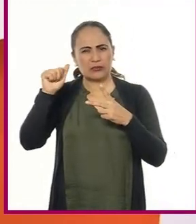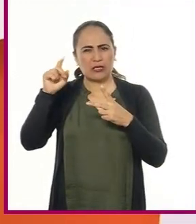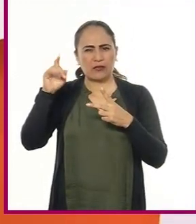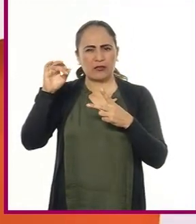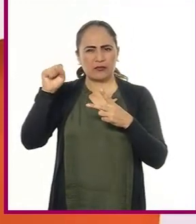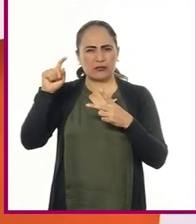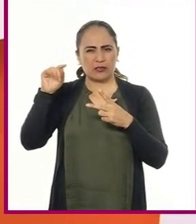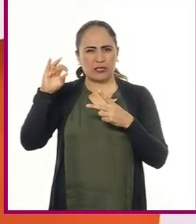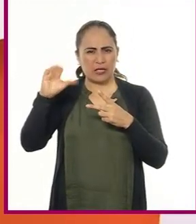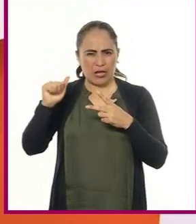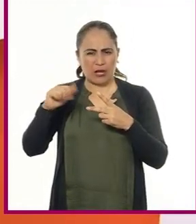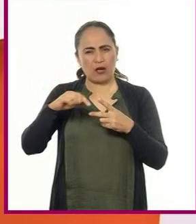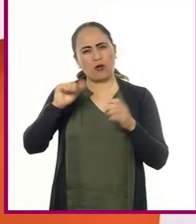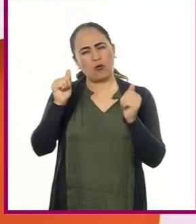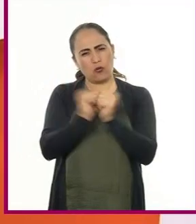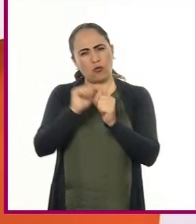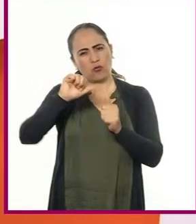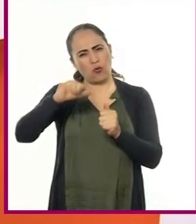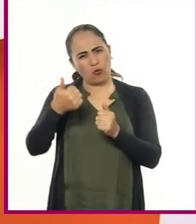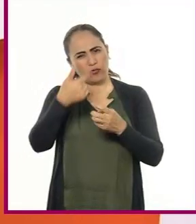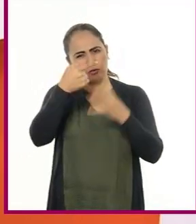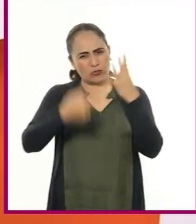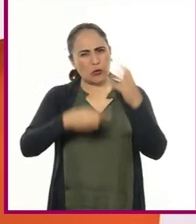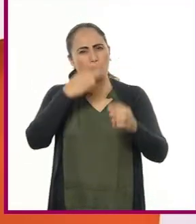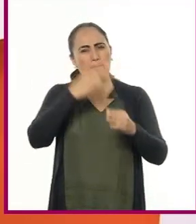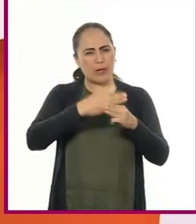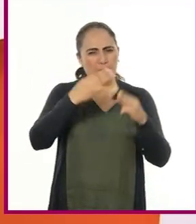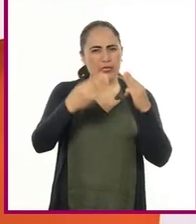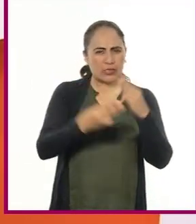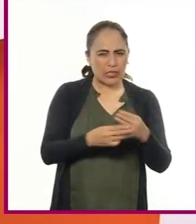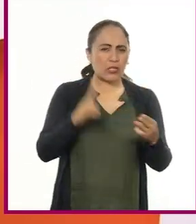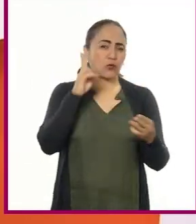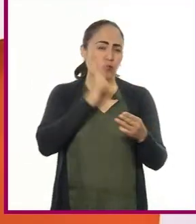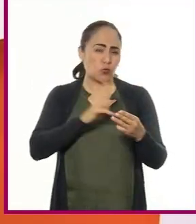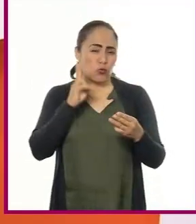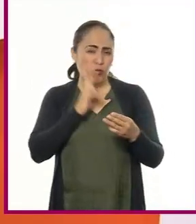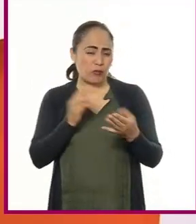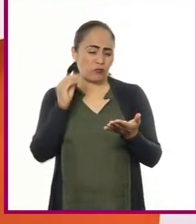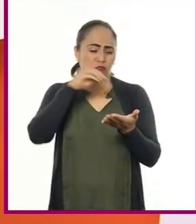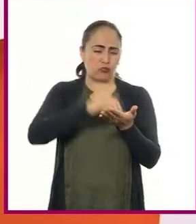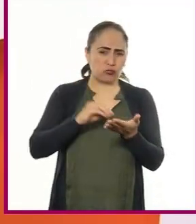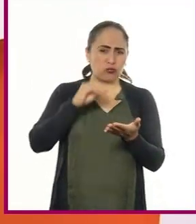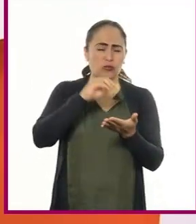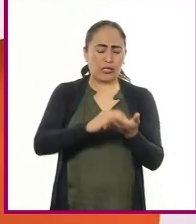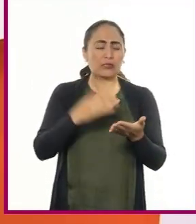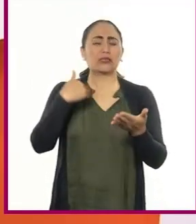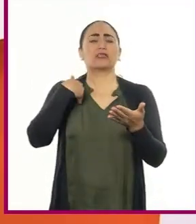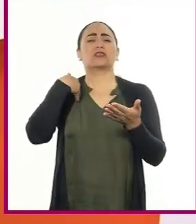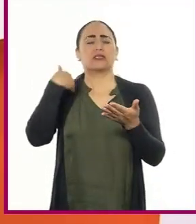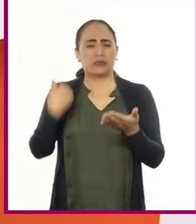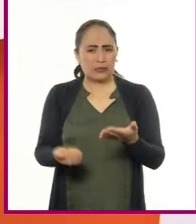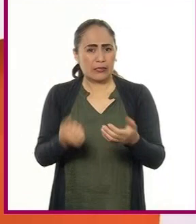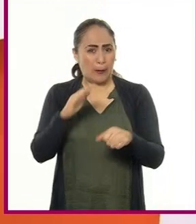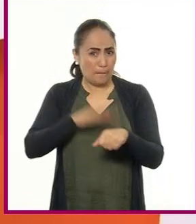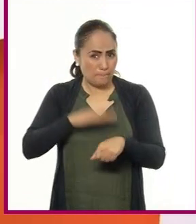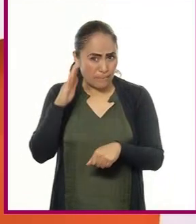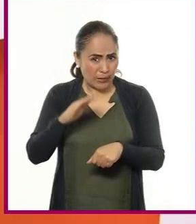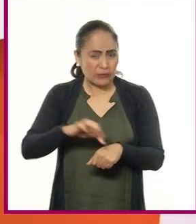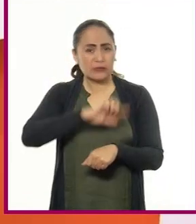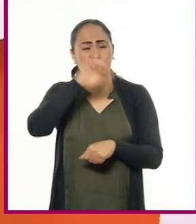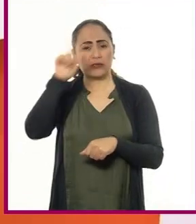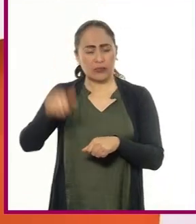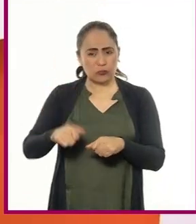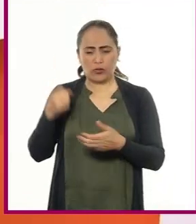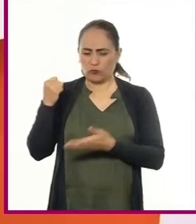otras disciplinas, argumentan cuanto más entendimiento se tenga, mayor será la capacidad de orientar